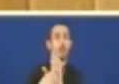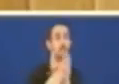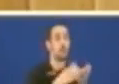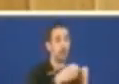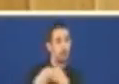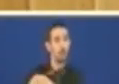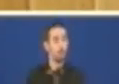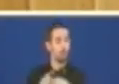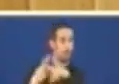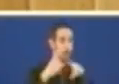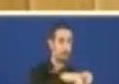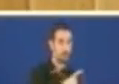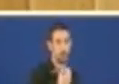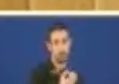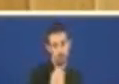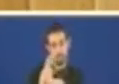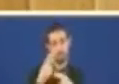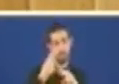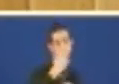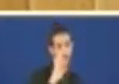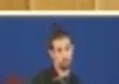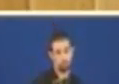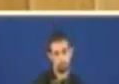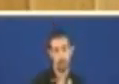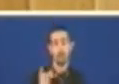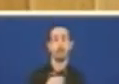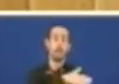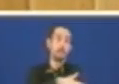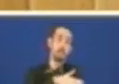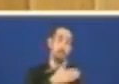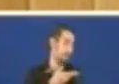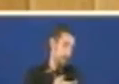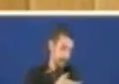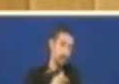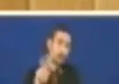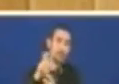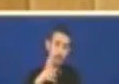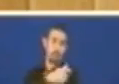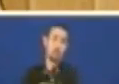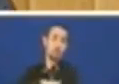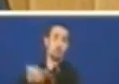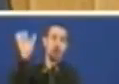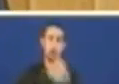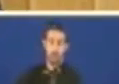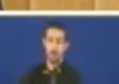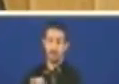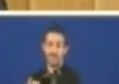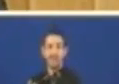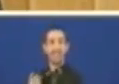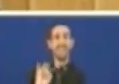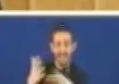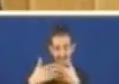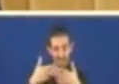dos diferentes grupos, o Ministerio de Facenda e a Comisión Europea. Precisamente unha carta enviada por unha afectada pola fraude